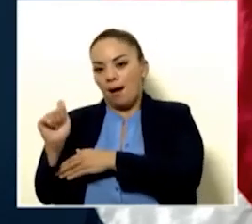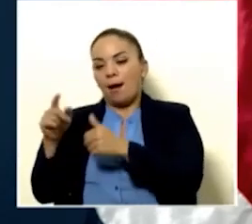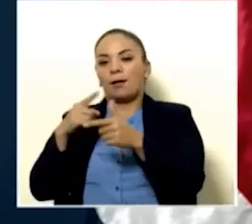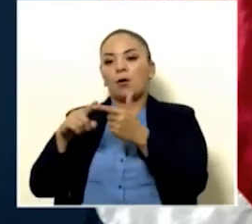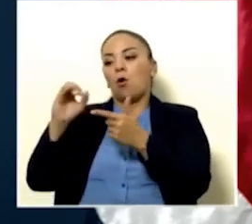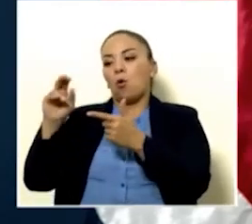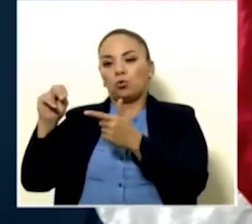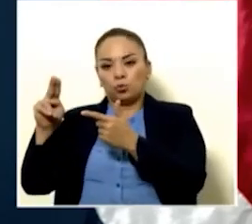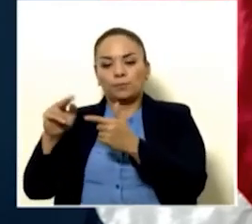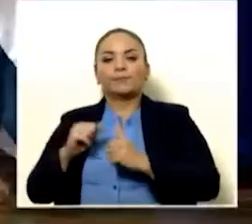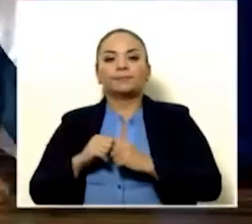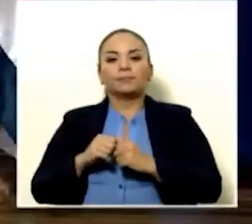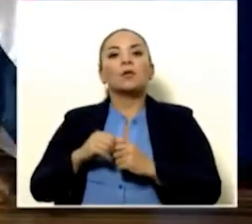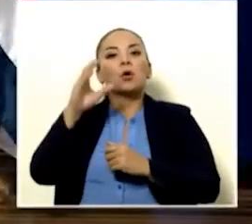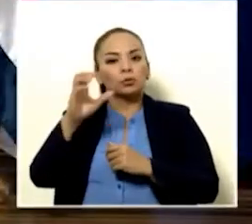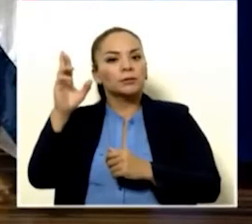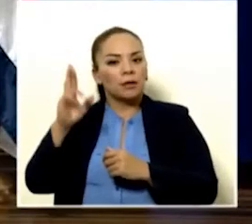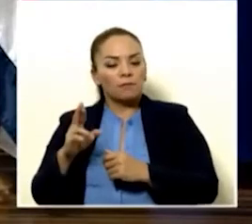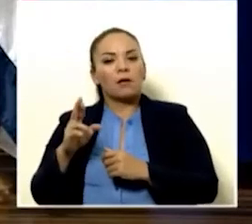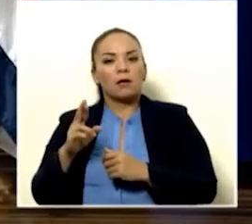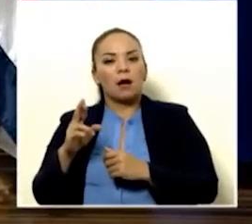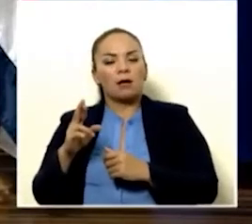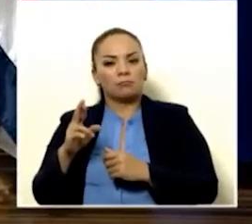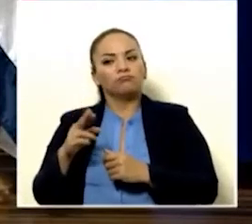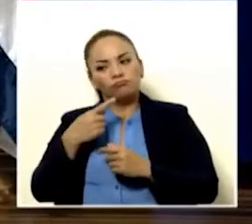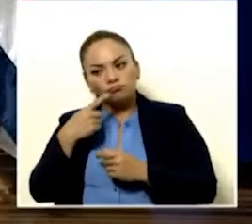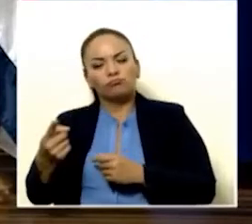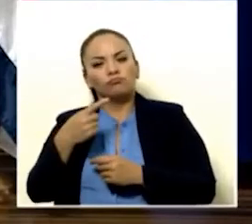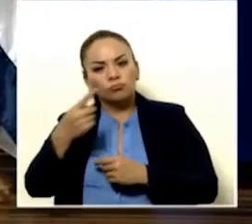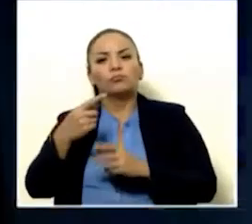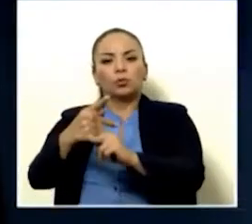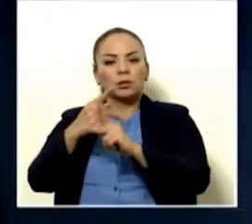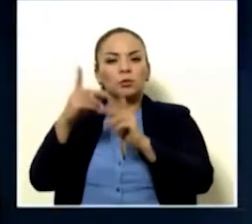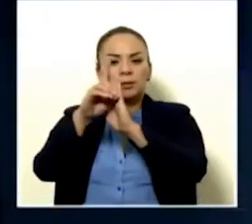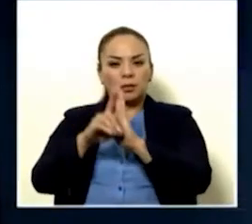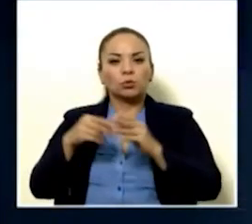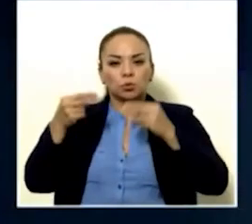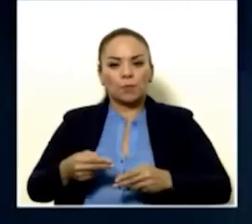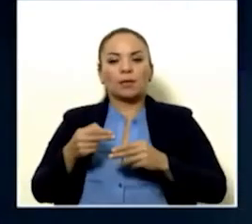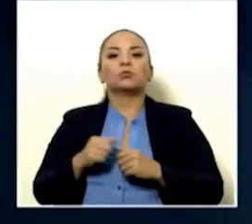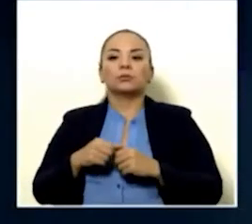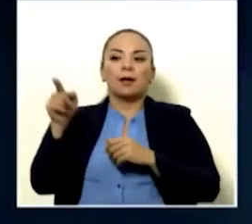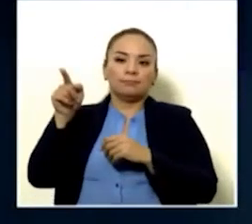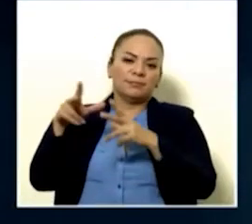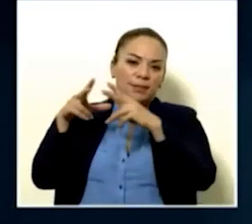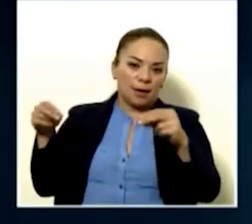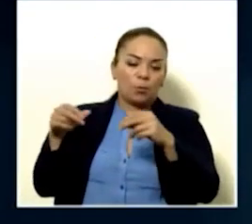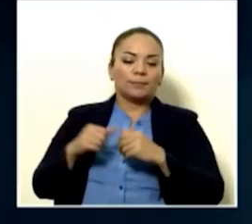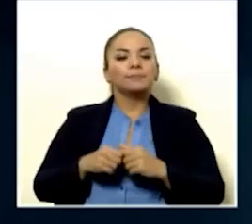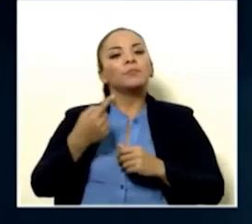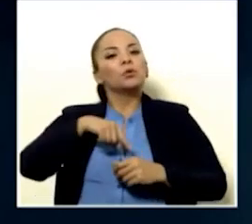Naciones Unidas, Costa Rica ha alzado su voz en protección de los derechos humanos en el país del norte y